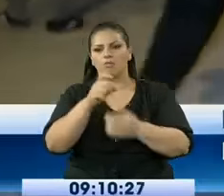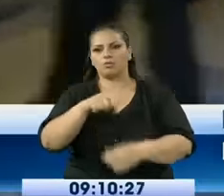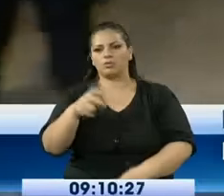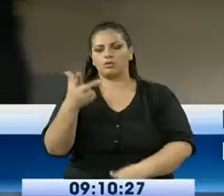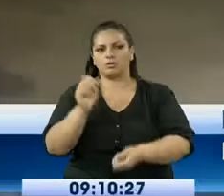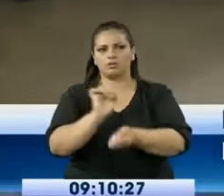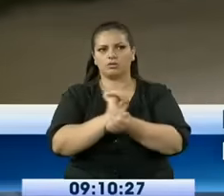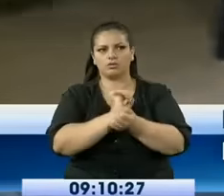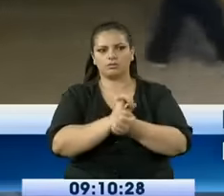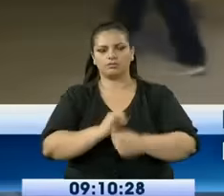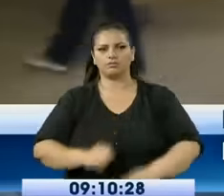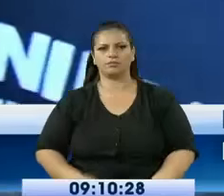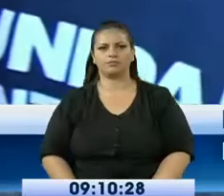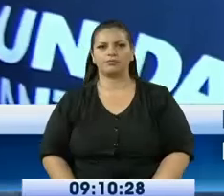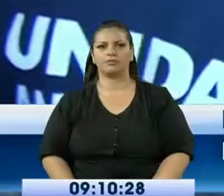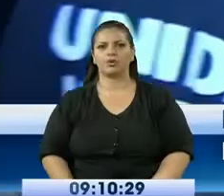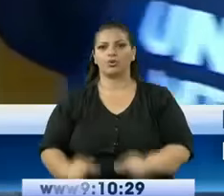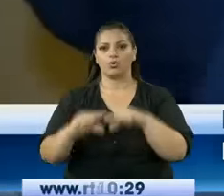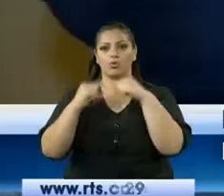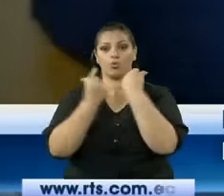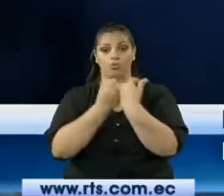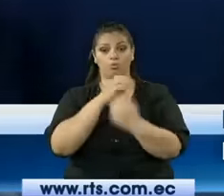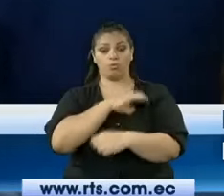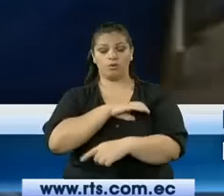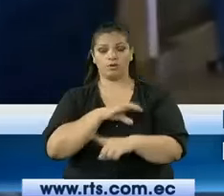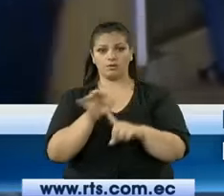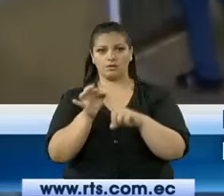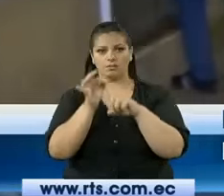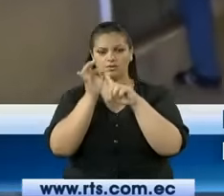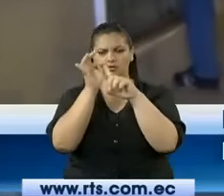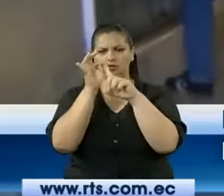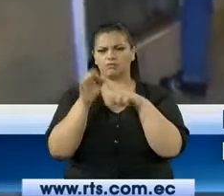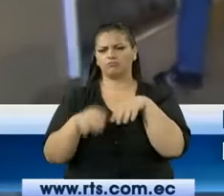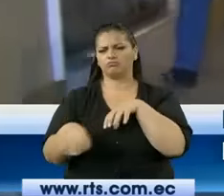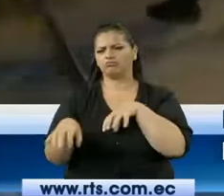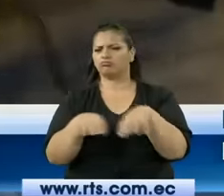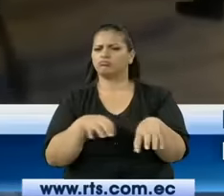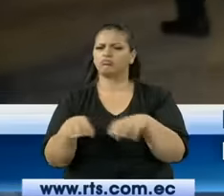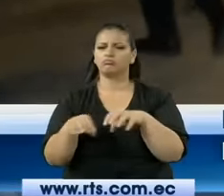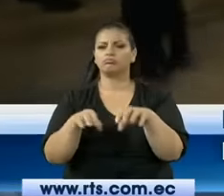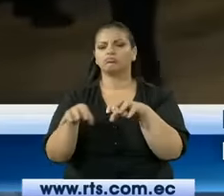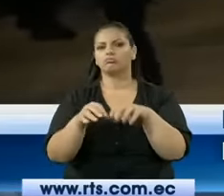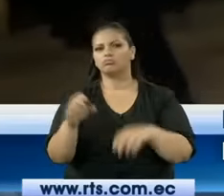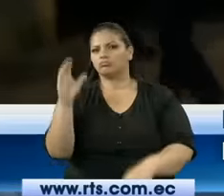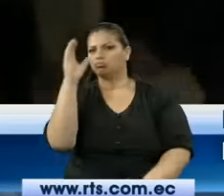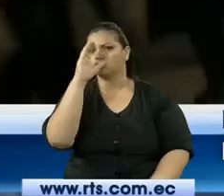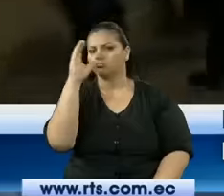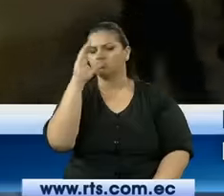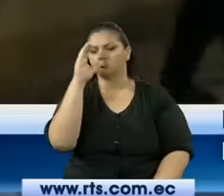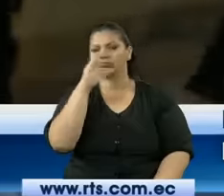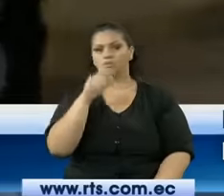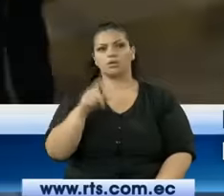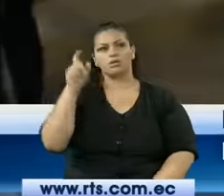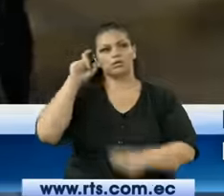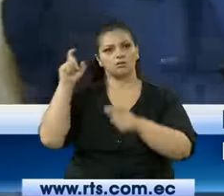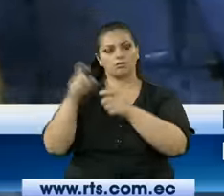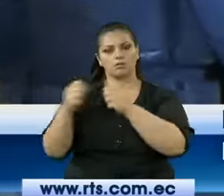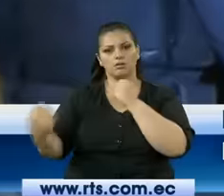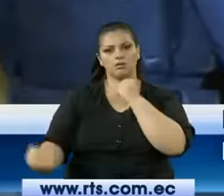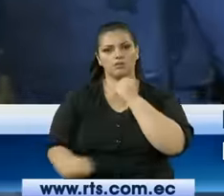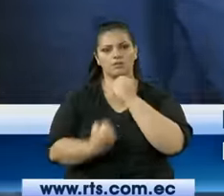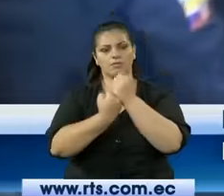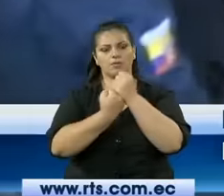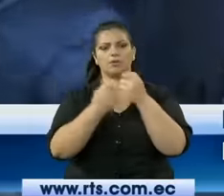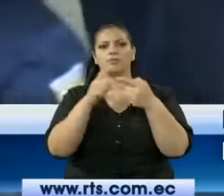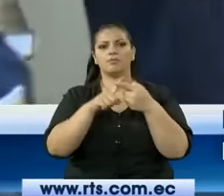Agentes de la Unidad contra la Trata de Personas y Tráfico de Migrantes de la Policía Nacional, en coordinación con Fiscalía y apoyados por el